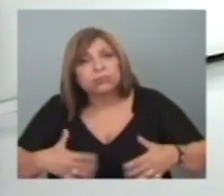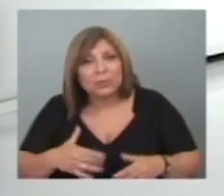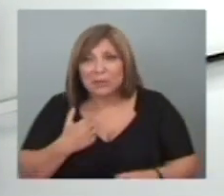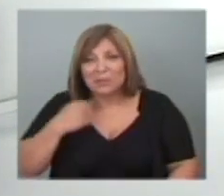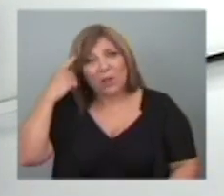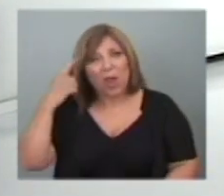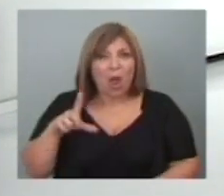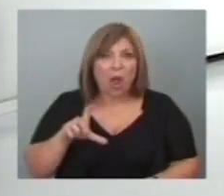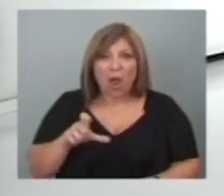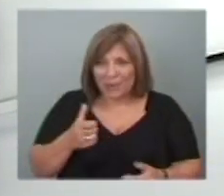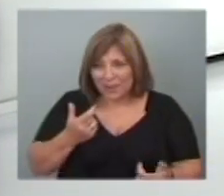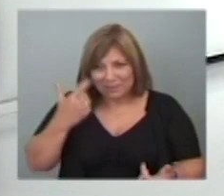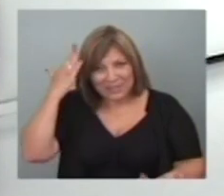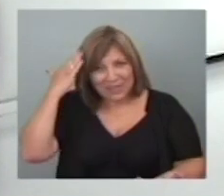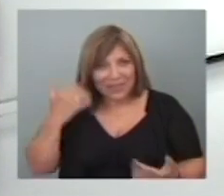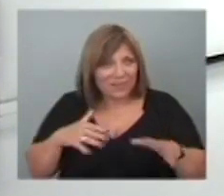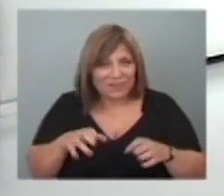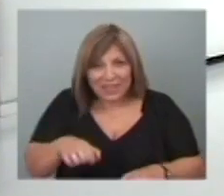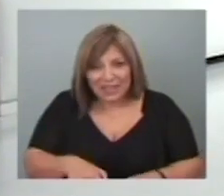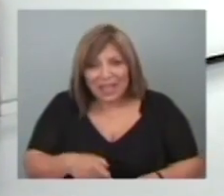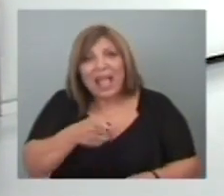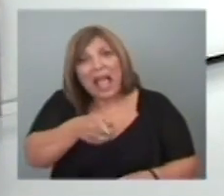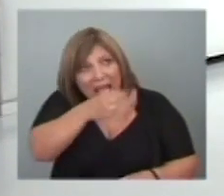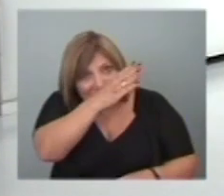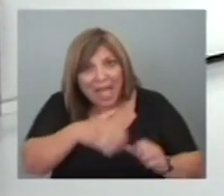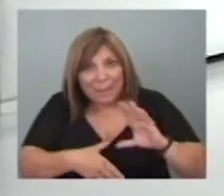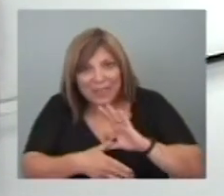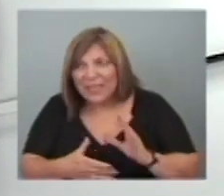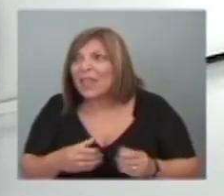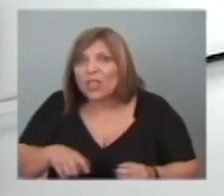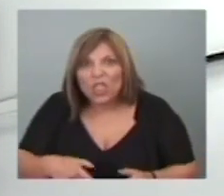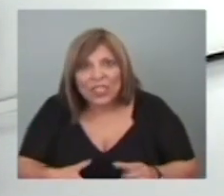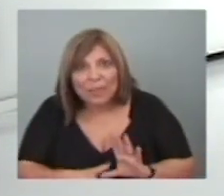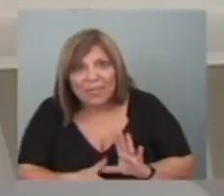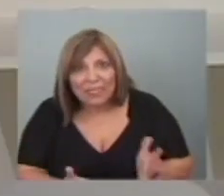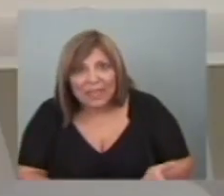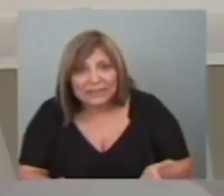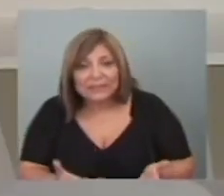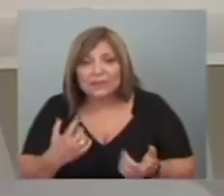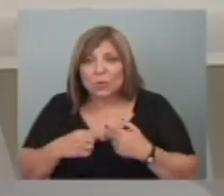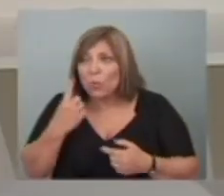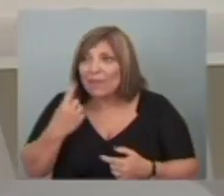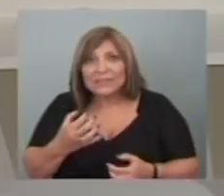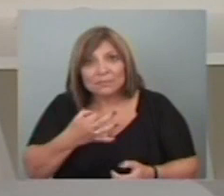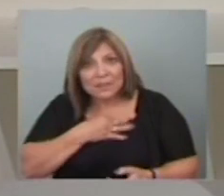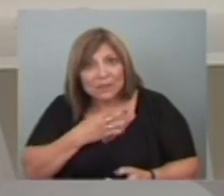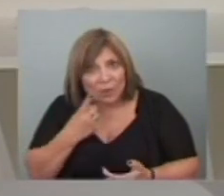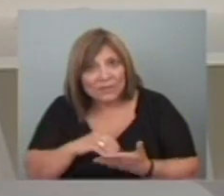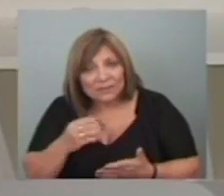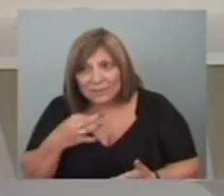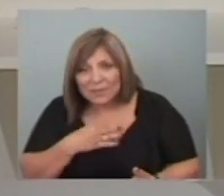para nosotros, porque vivimos acá. Andar Mides. Sí, pero ¿dónde queda Mides? Una vez me dijeron,